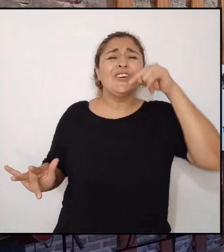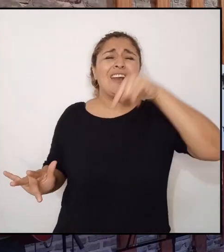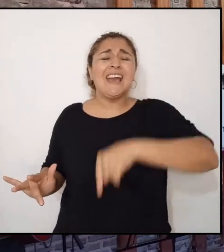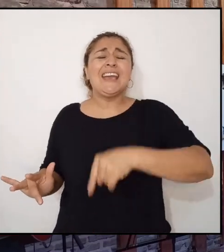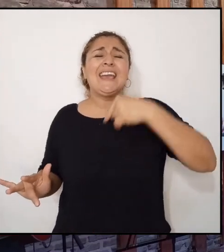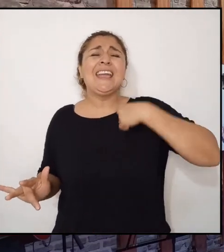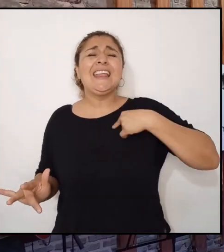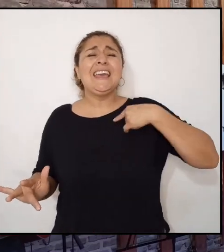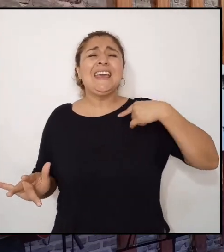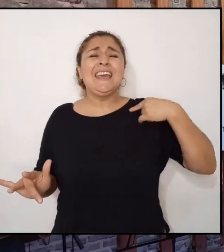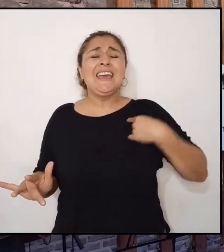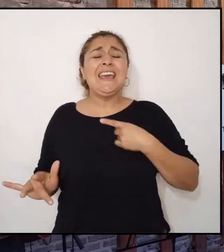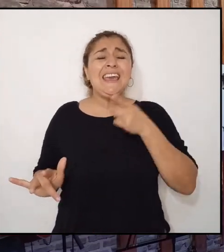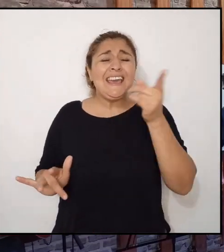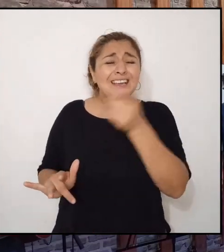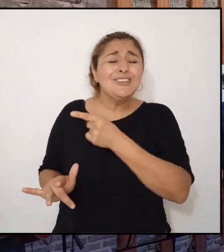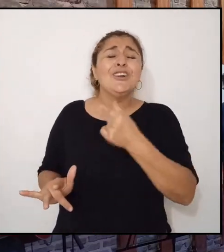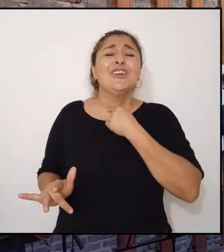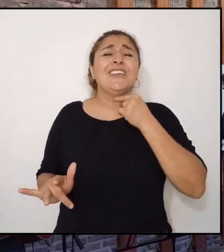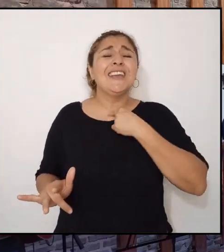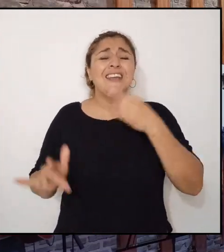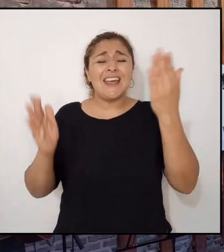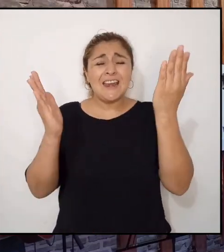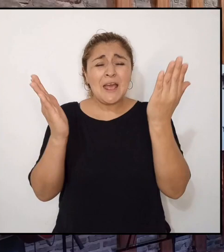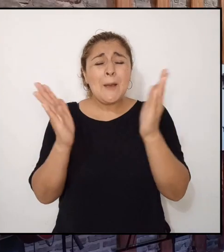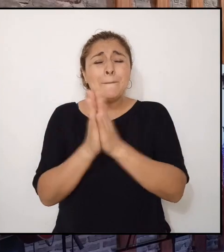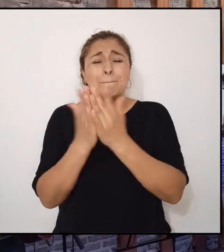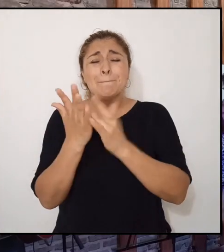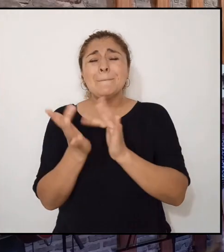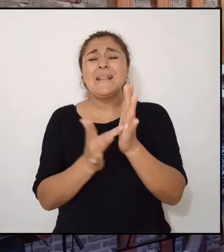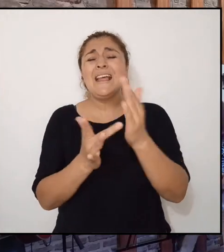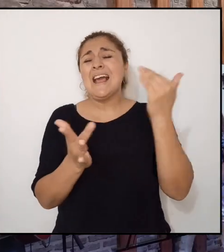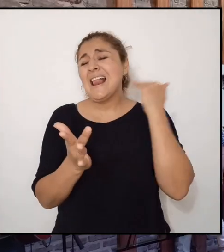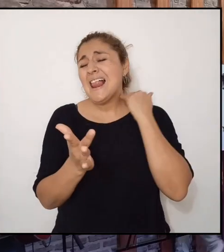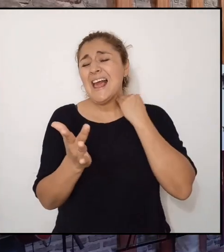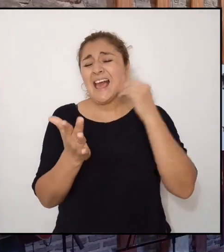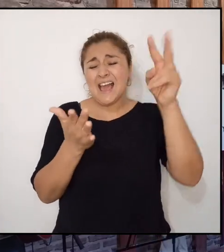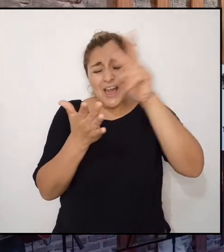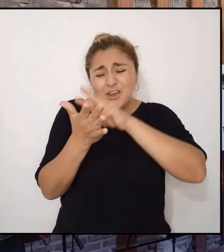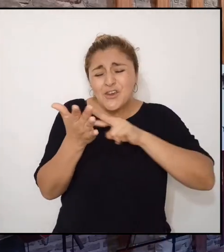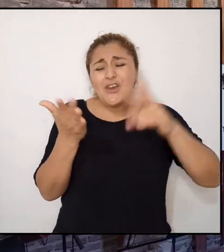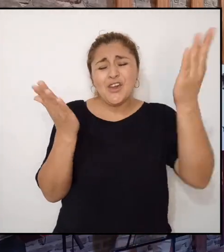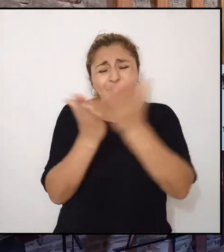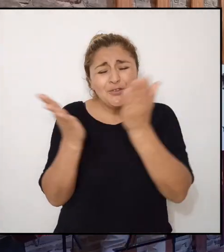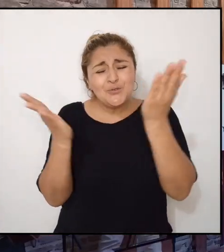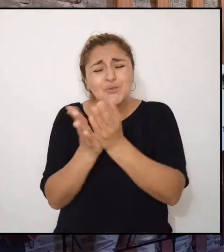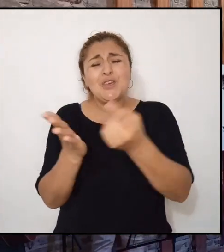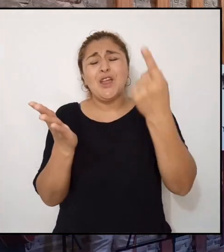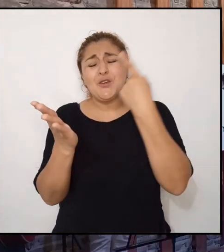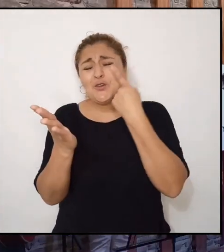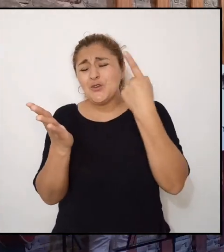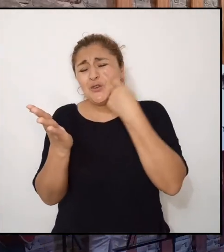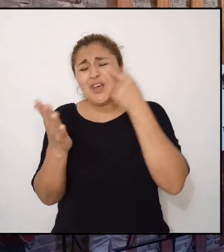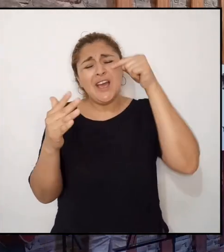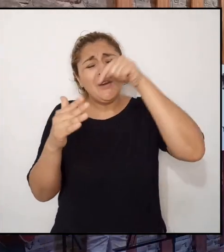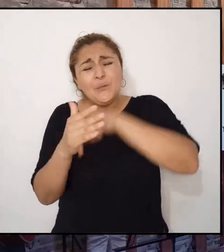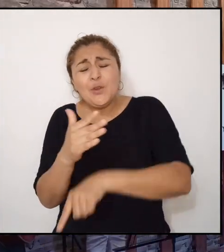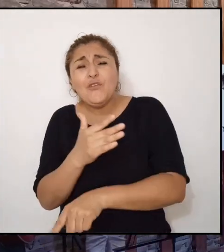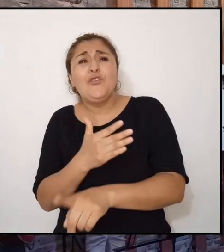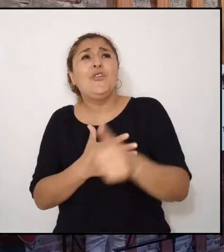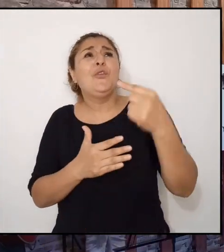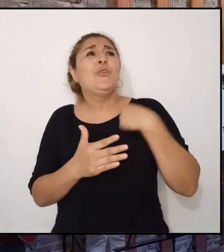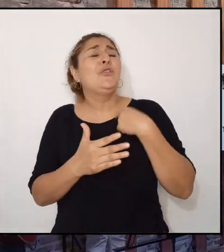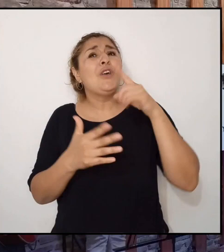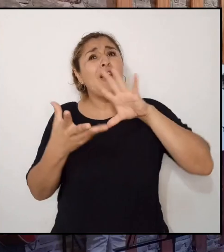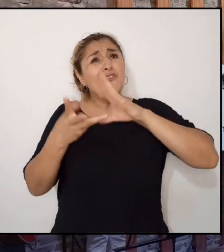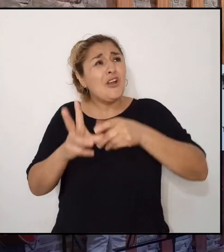ansiosos por estudiar tu palabra, ansiosos, Señor, por conocerte, por leer, por saber más de ti. Señor, ¿cómo eres